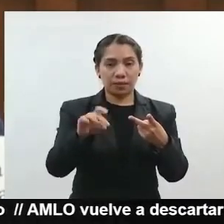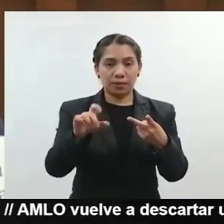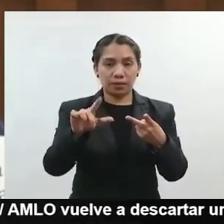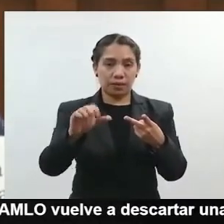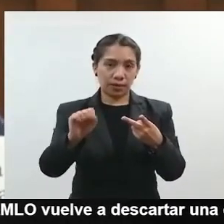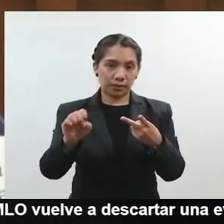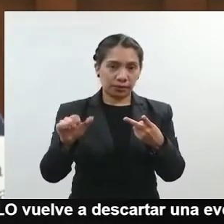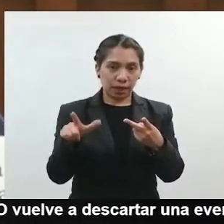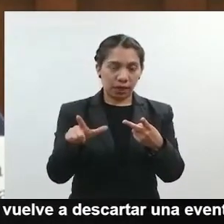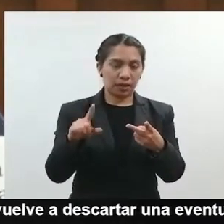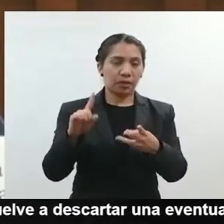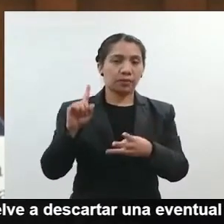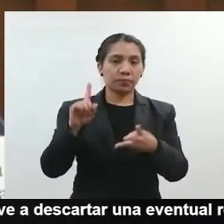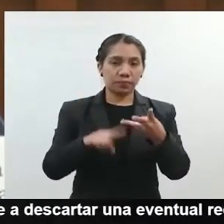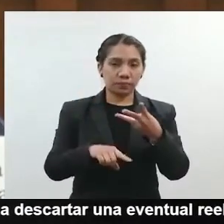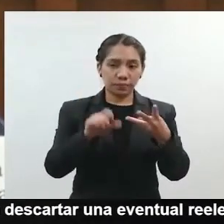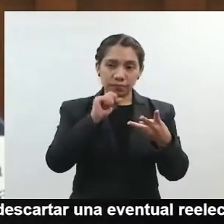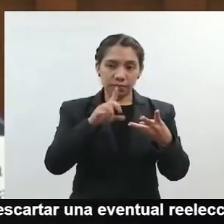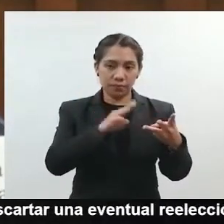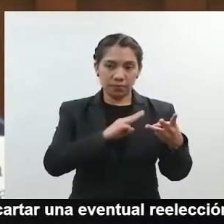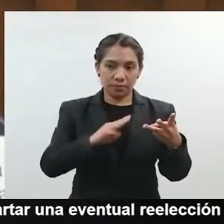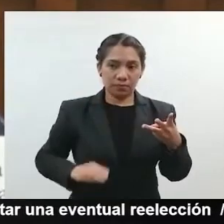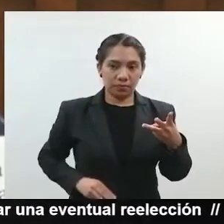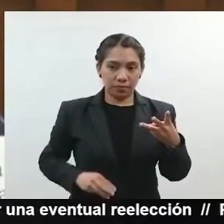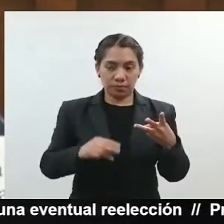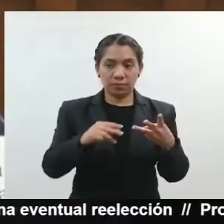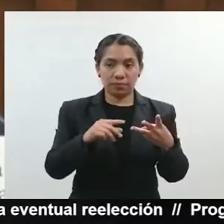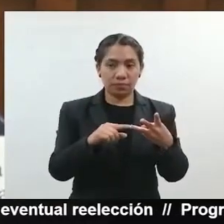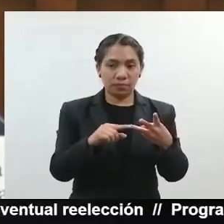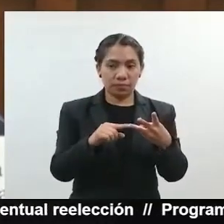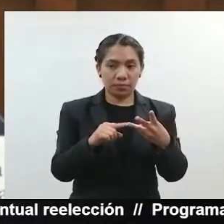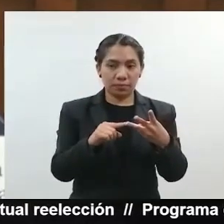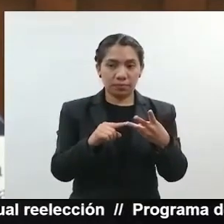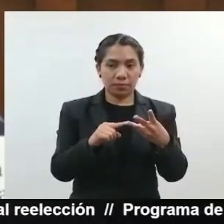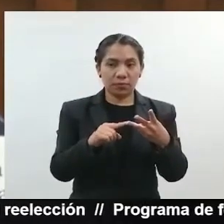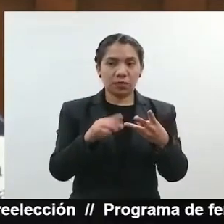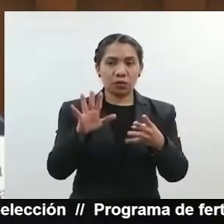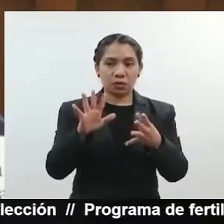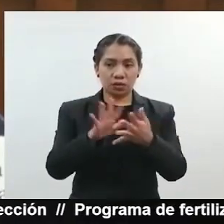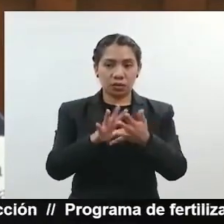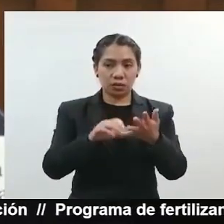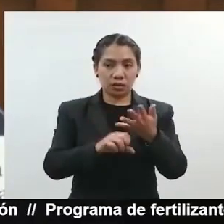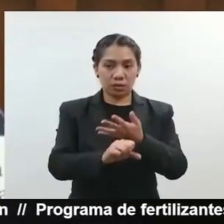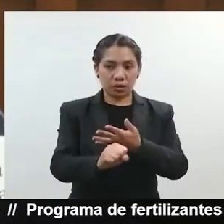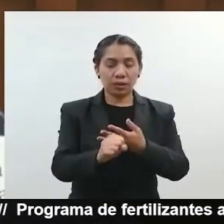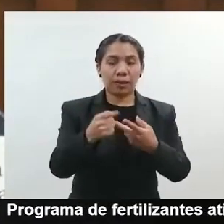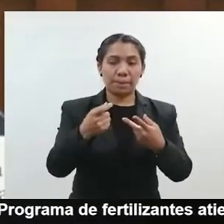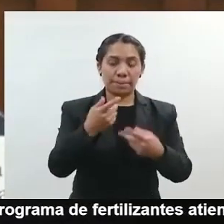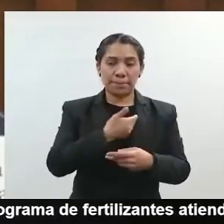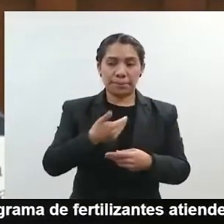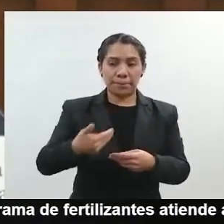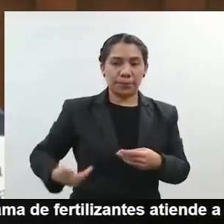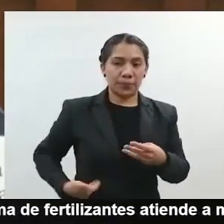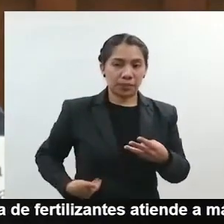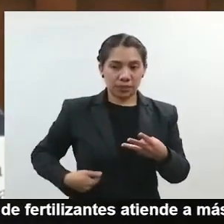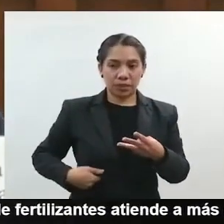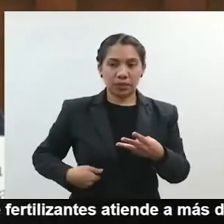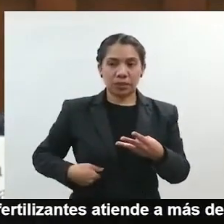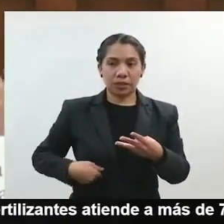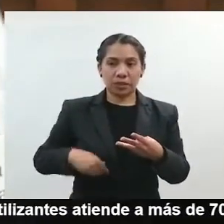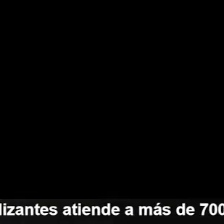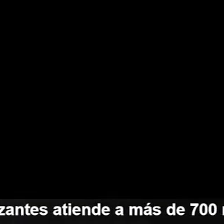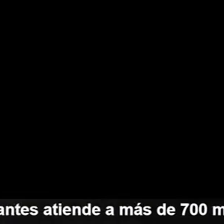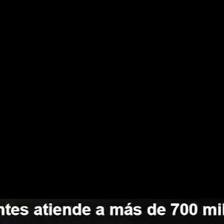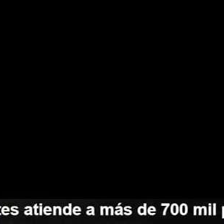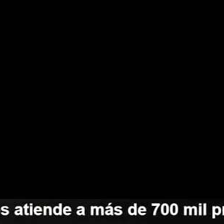y también hablan sobre su preocupación sobre la detención del presidente de Iguala, José Luis